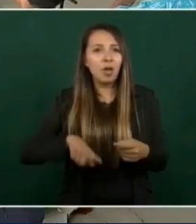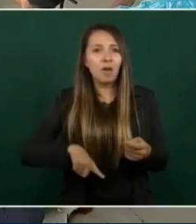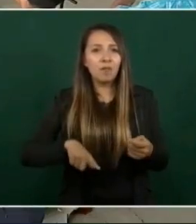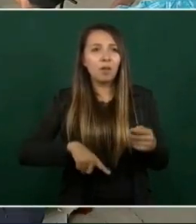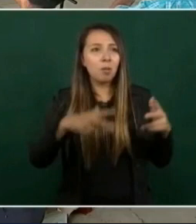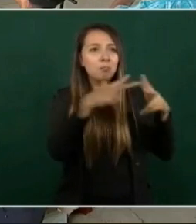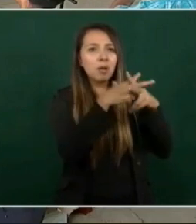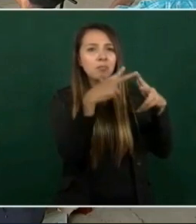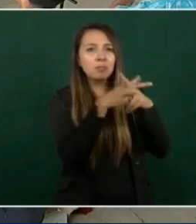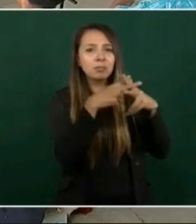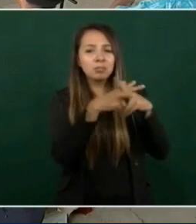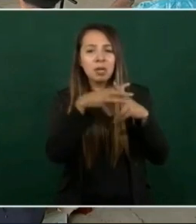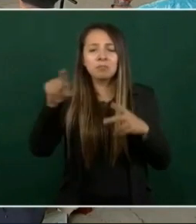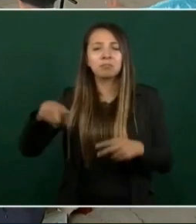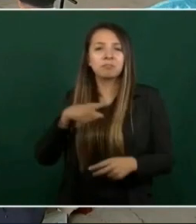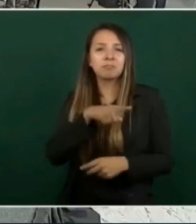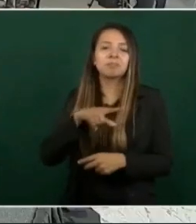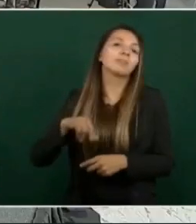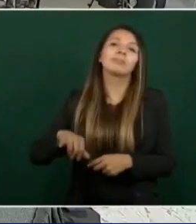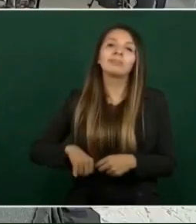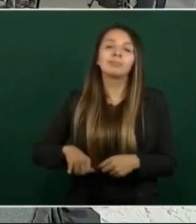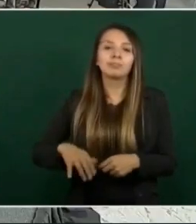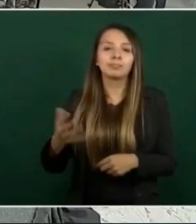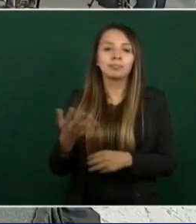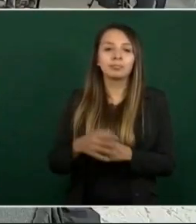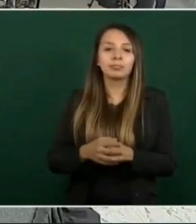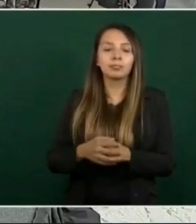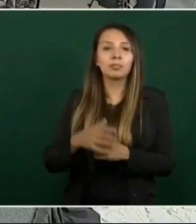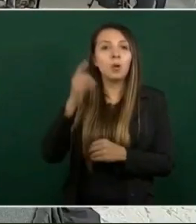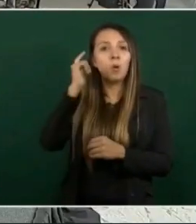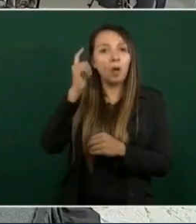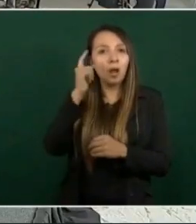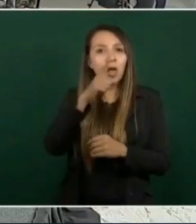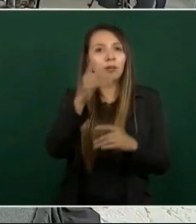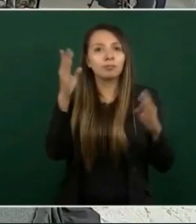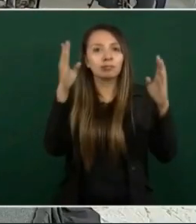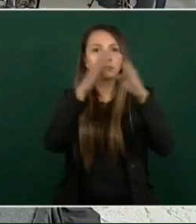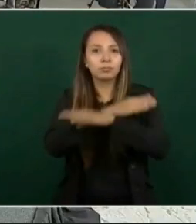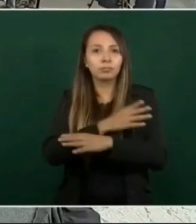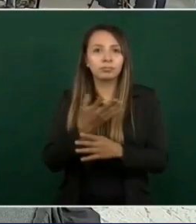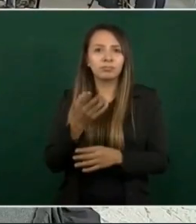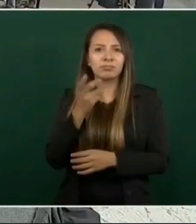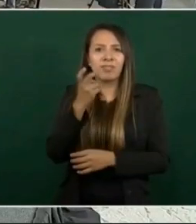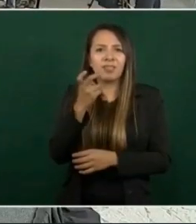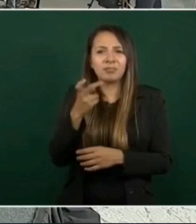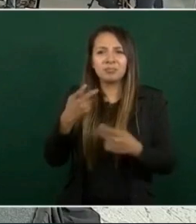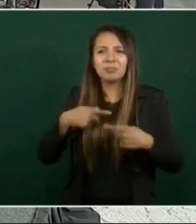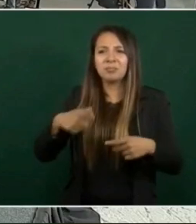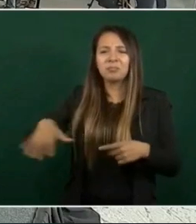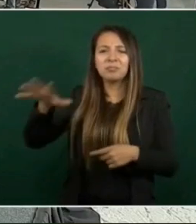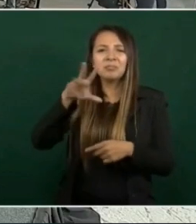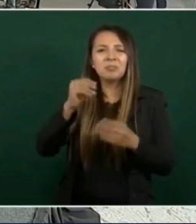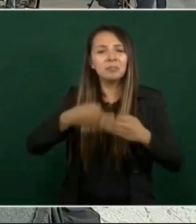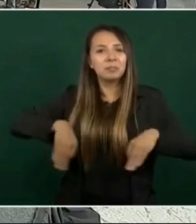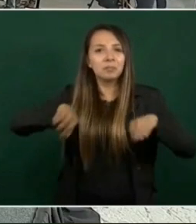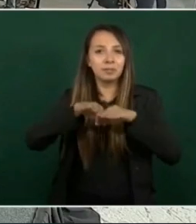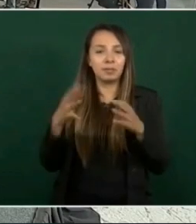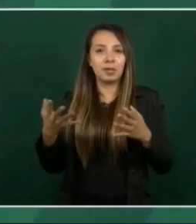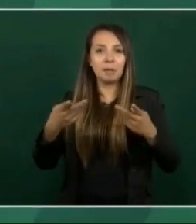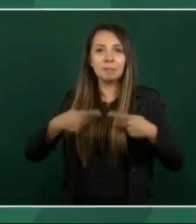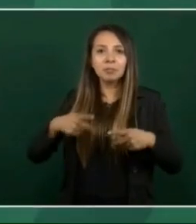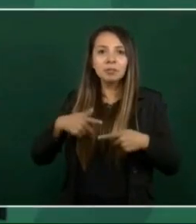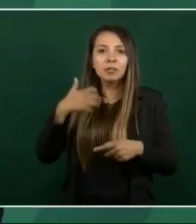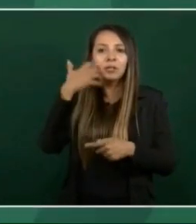busca se reconcilien si es que a eso no le importa la gente la gente lo que quiere es que se le